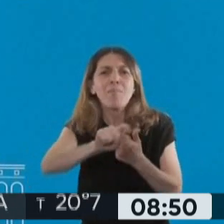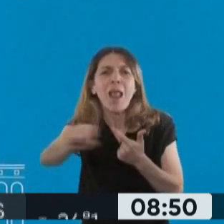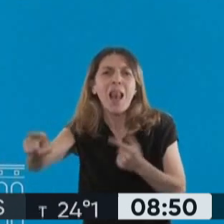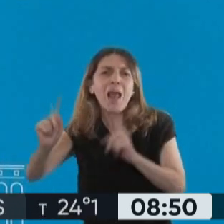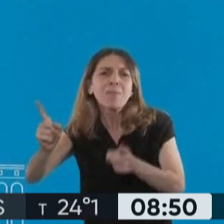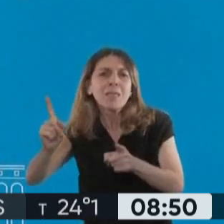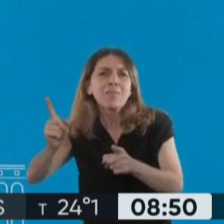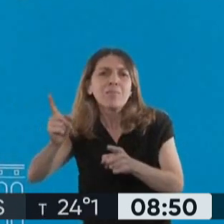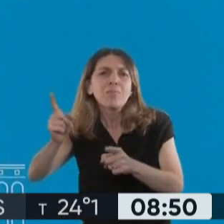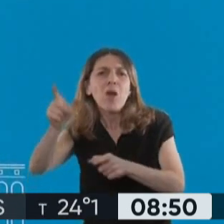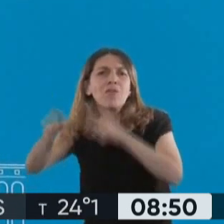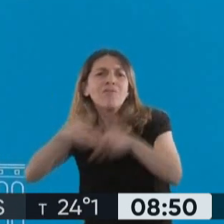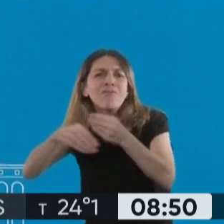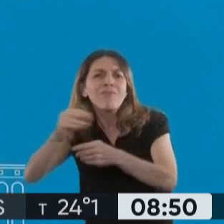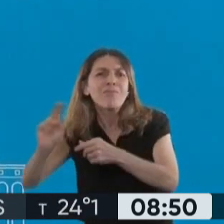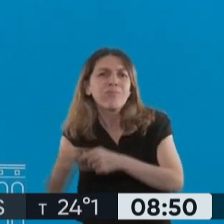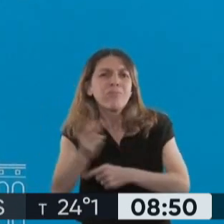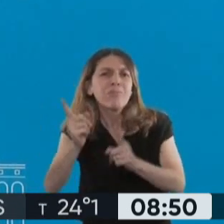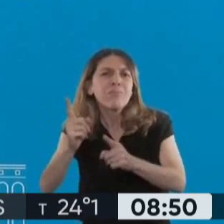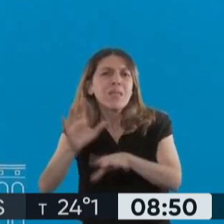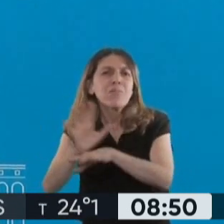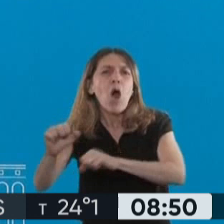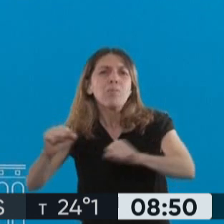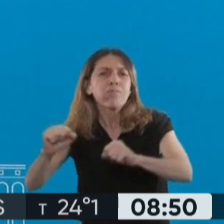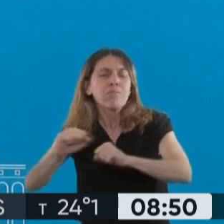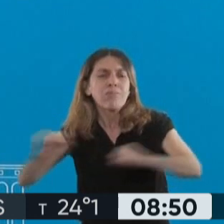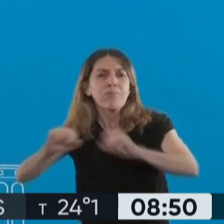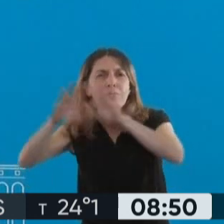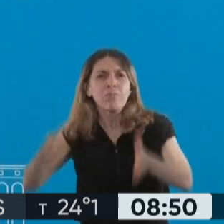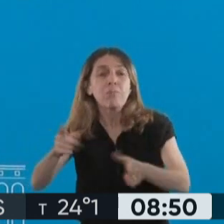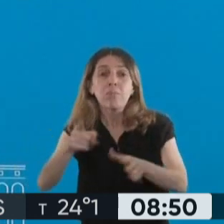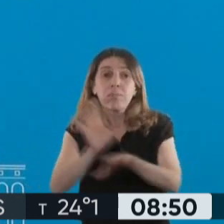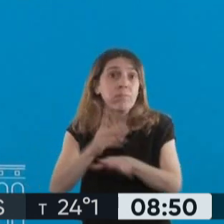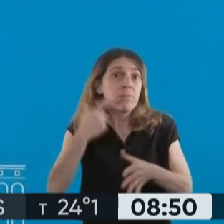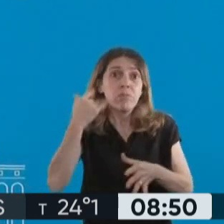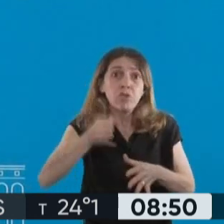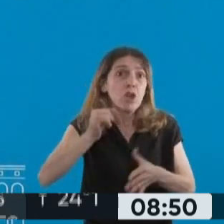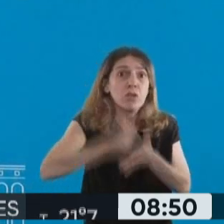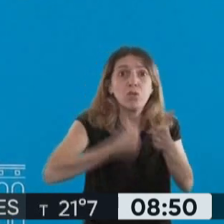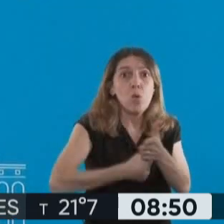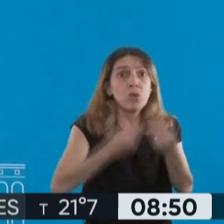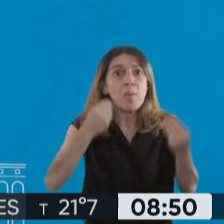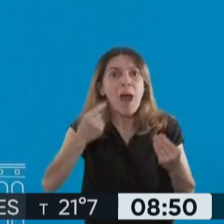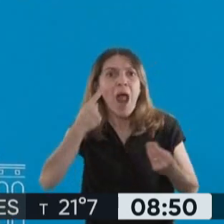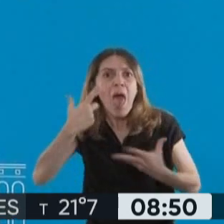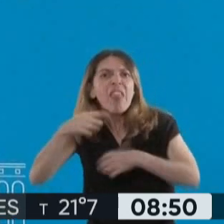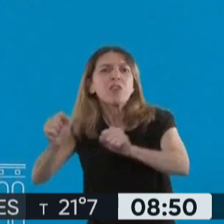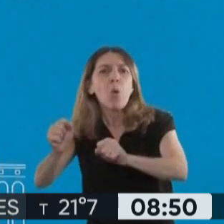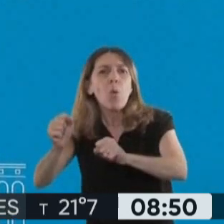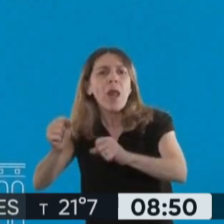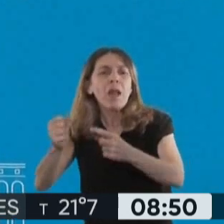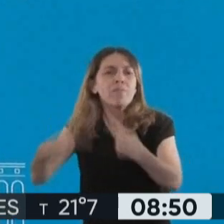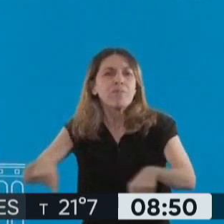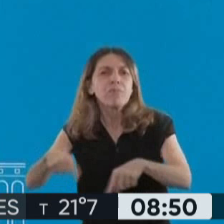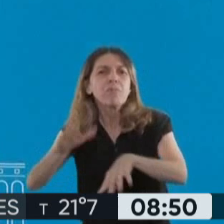la Embajada de Israel, y el compromiso de seguir buscando memoria, verdad y justicia en ese tema, así como en todos los